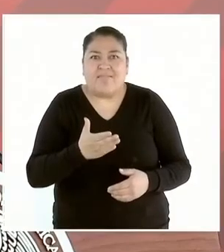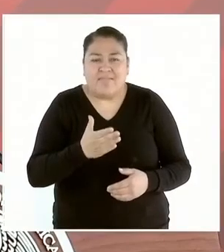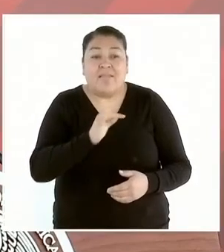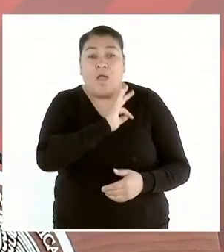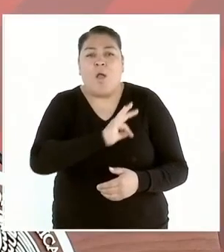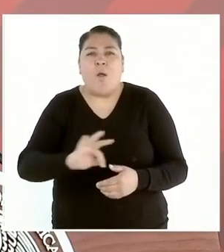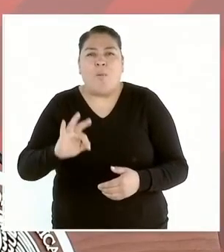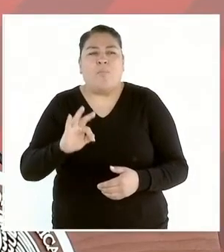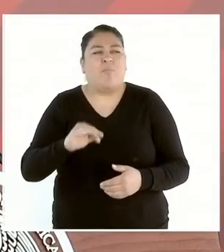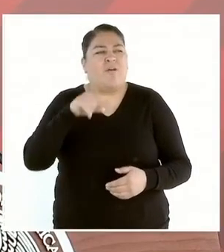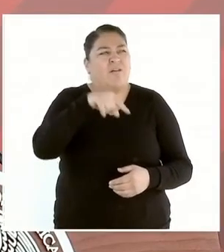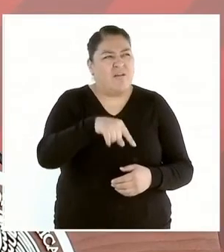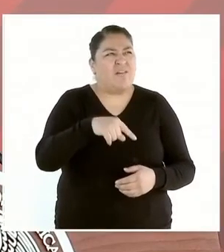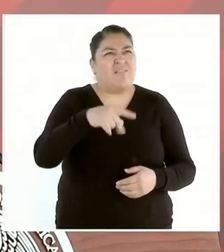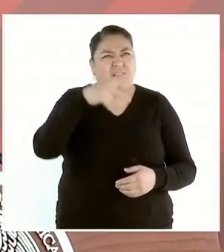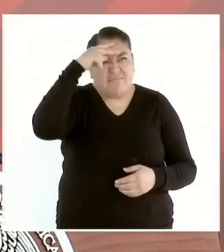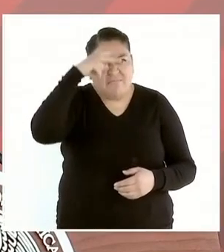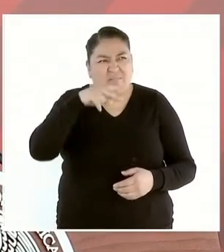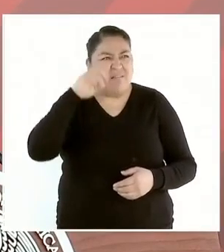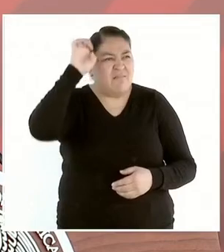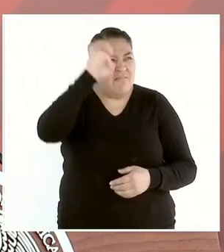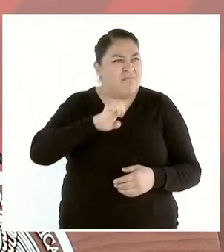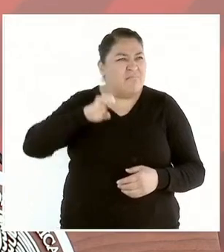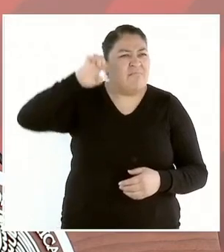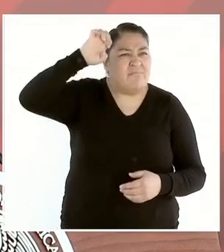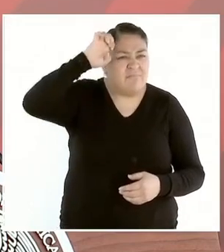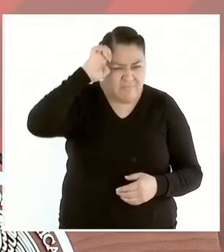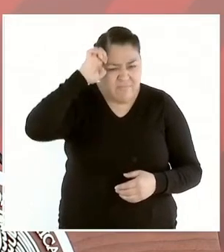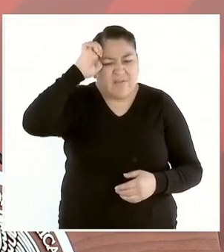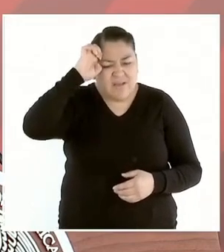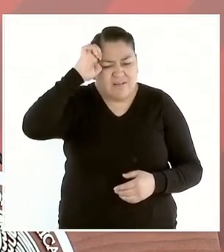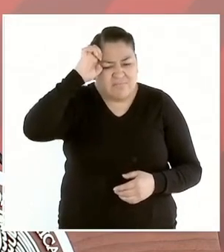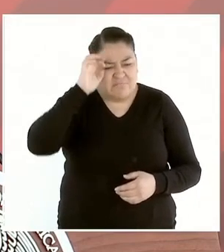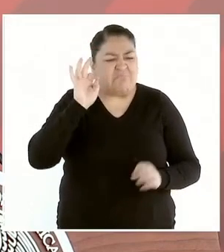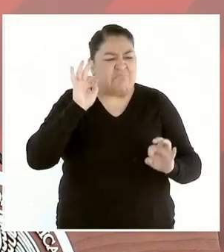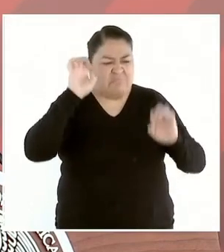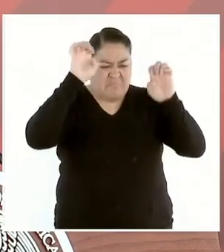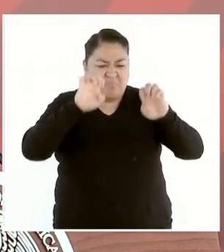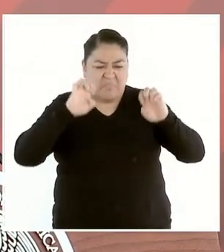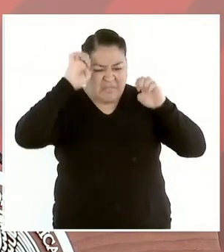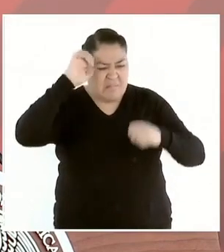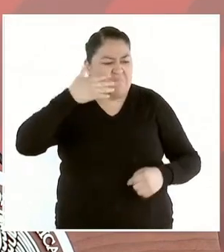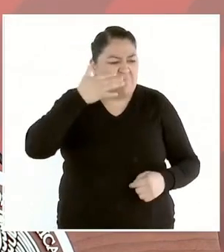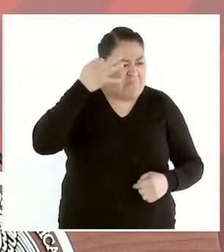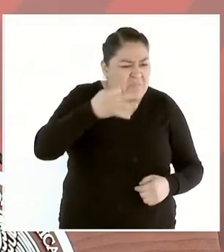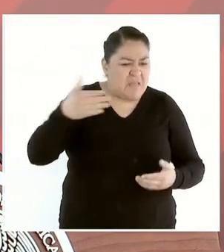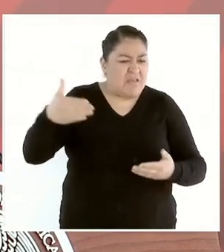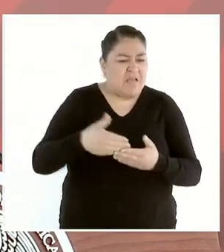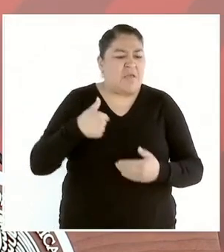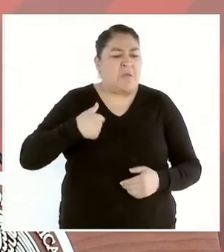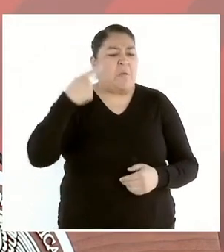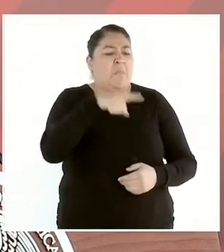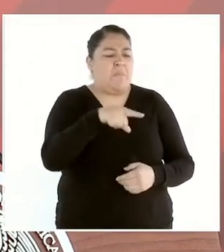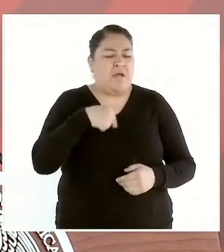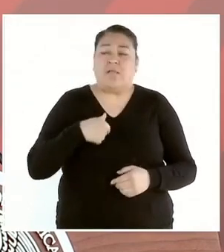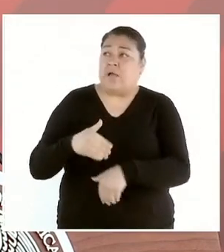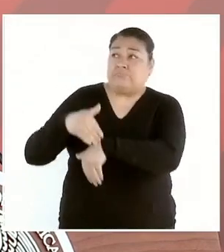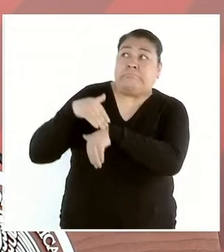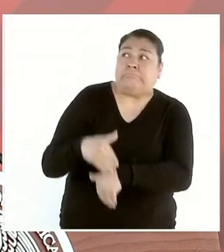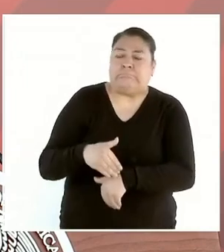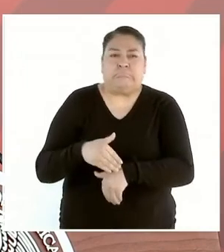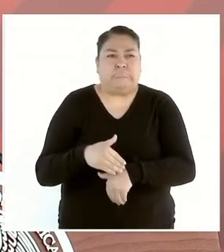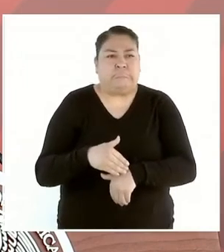con un monarca dócil en nuestro país que le sirviera de instrumento para